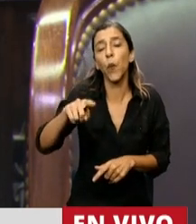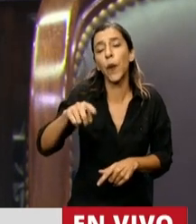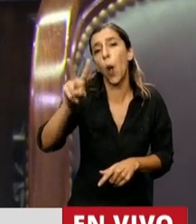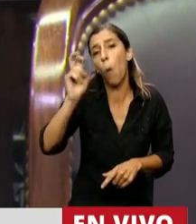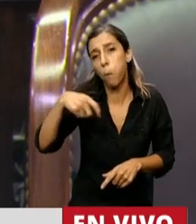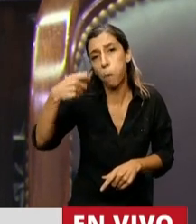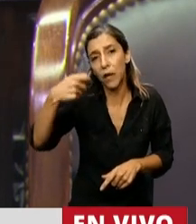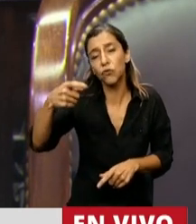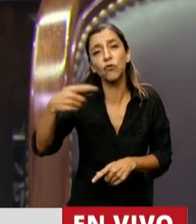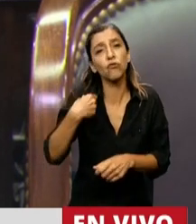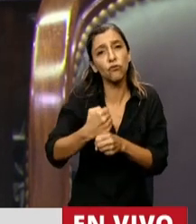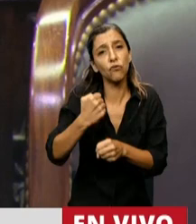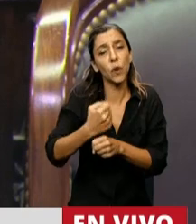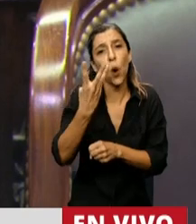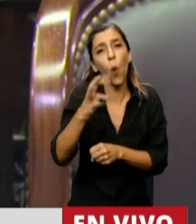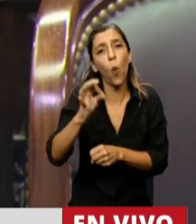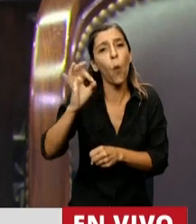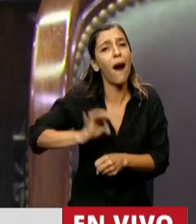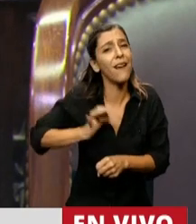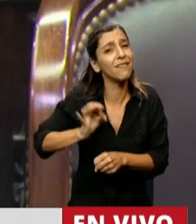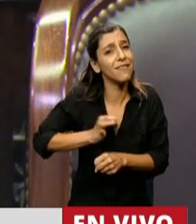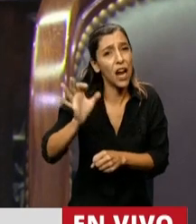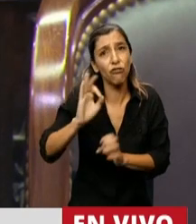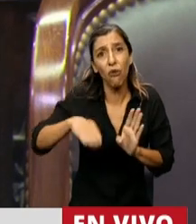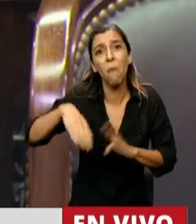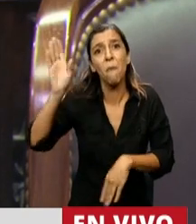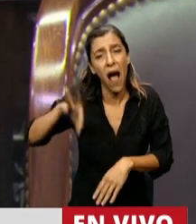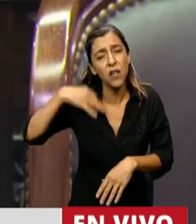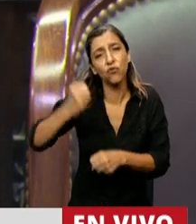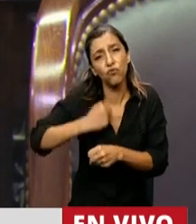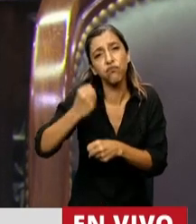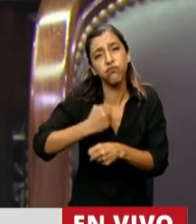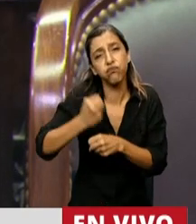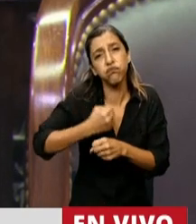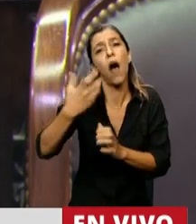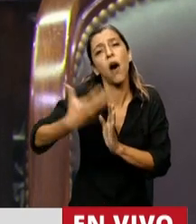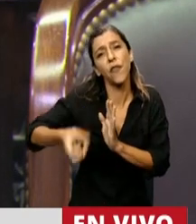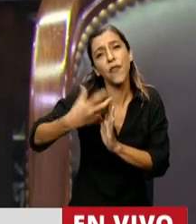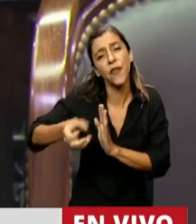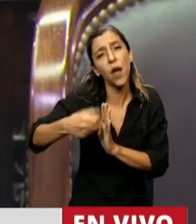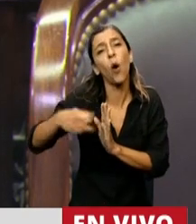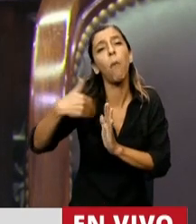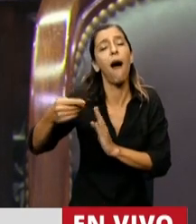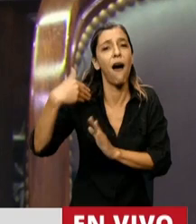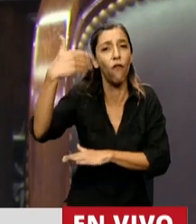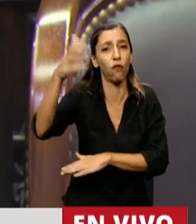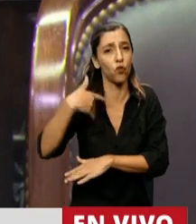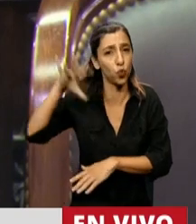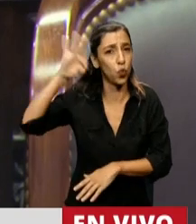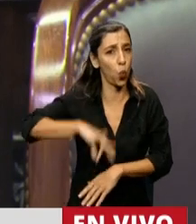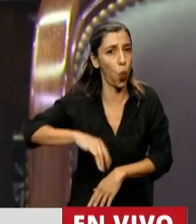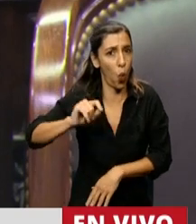que trabajaron durante más de 40 años y aportaron sus ingresos, trabajaron para construir y hacer grandes